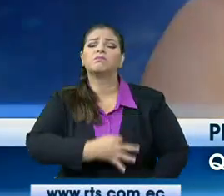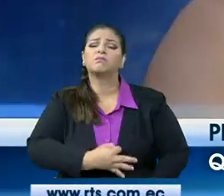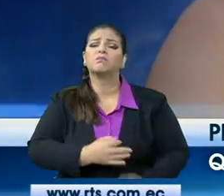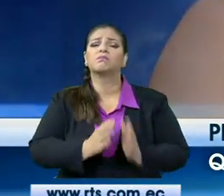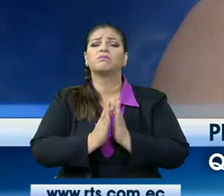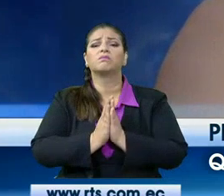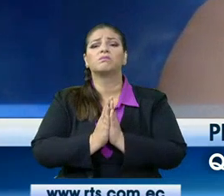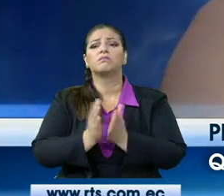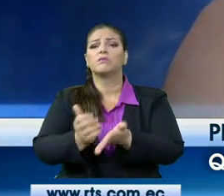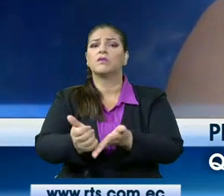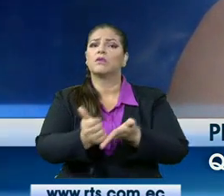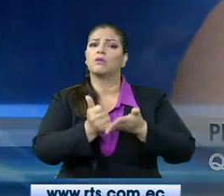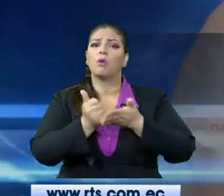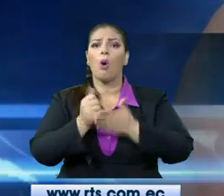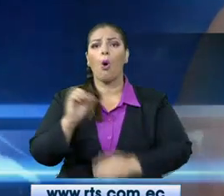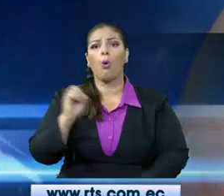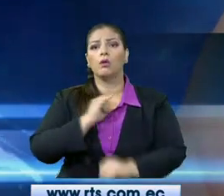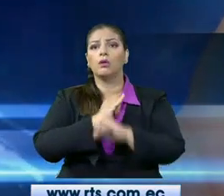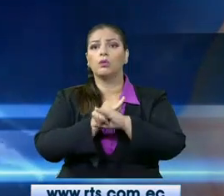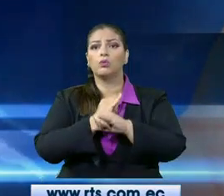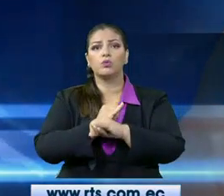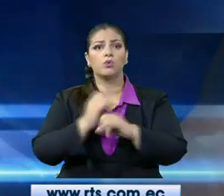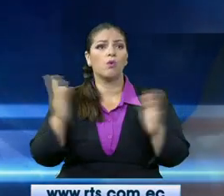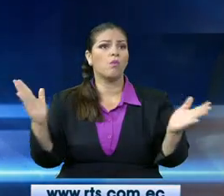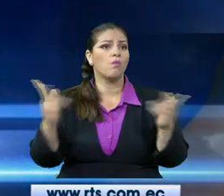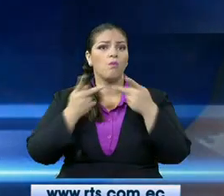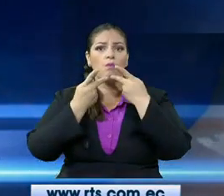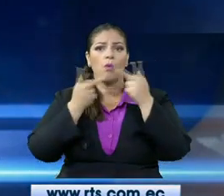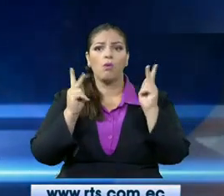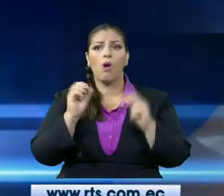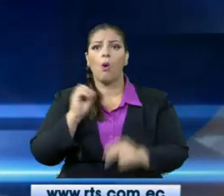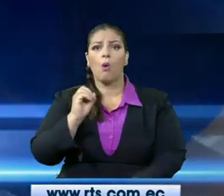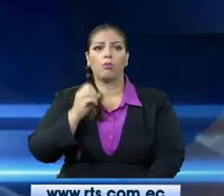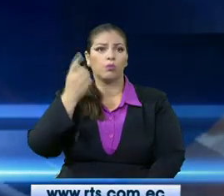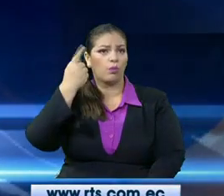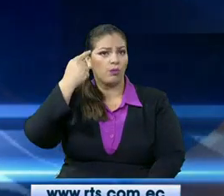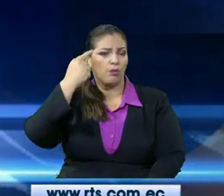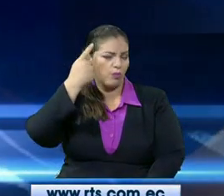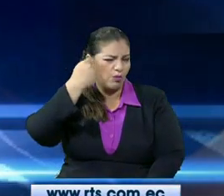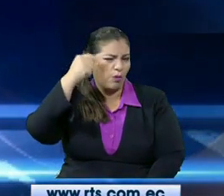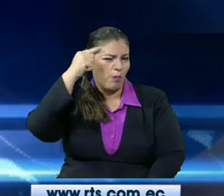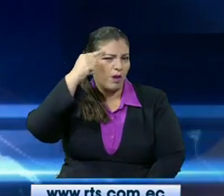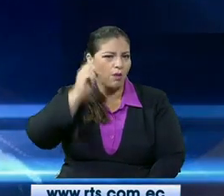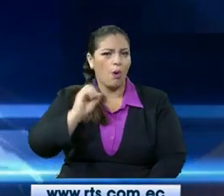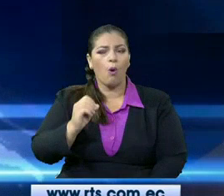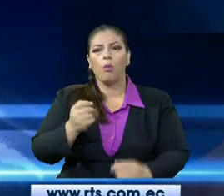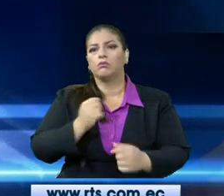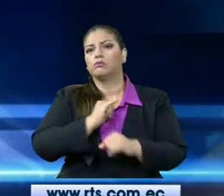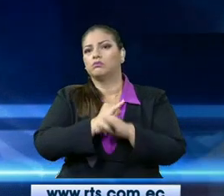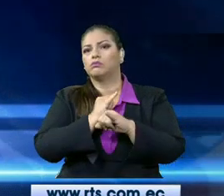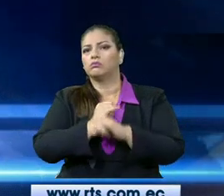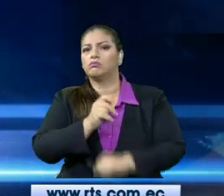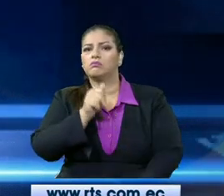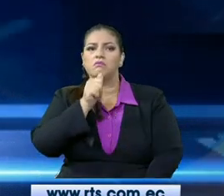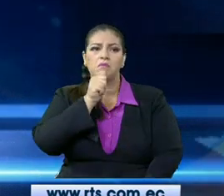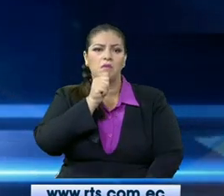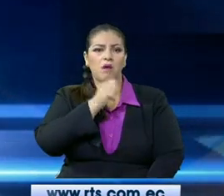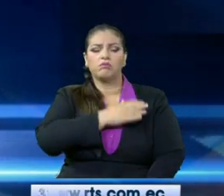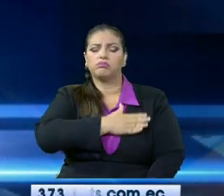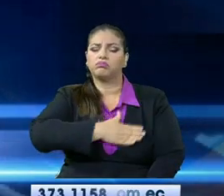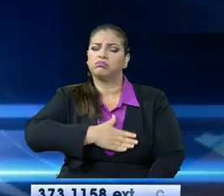que puedan hacer algún tipo de depósito a esa cuenta bancaria. O también pueden comunicarse al teléfono 098